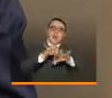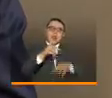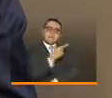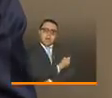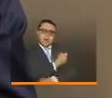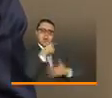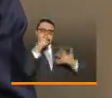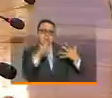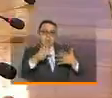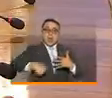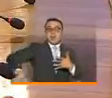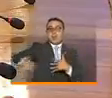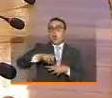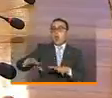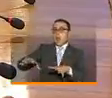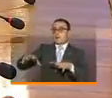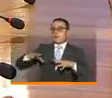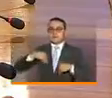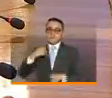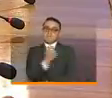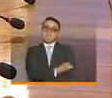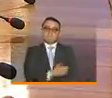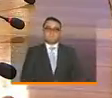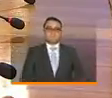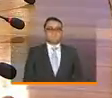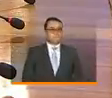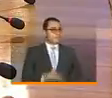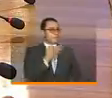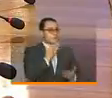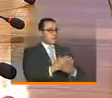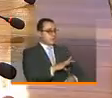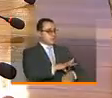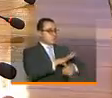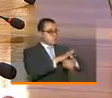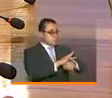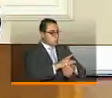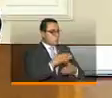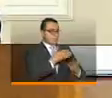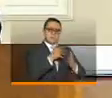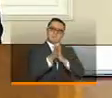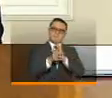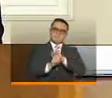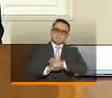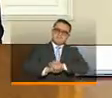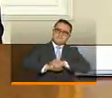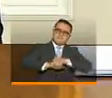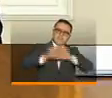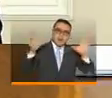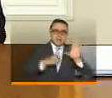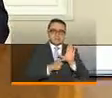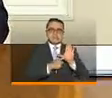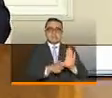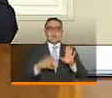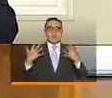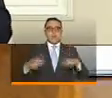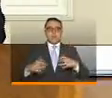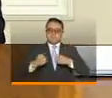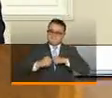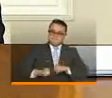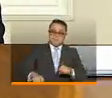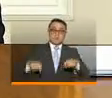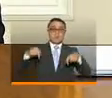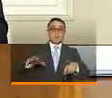vacunación. Muchísimas gracias, doctor Germán Esguerra. Muy ilustrativo, pero además muy claro ese empeño, y en nombre